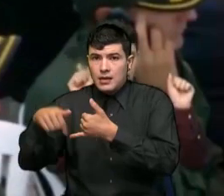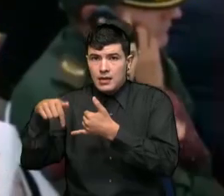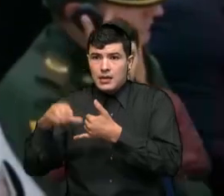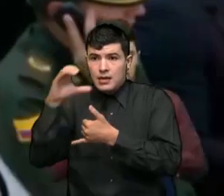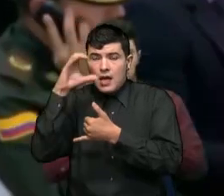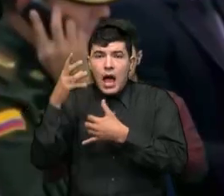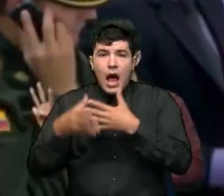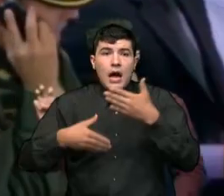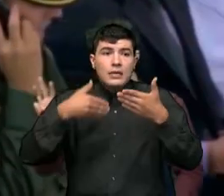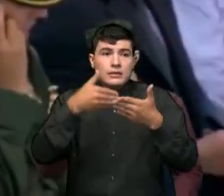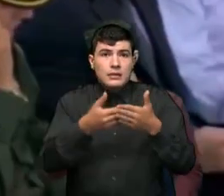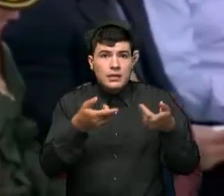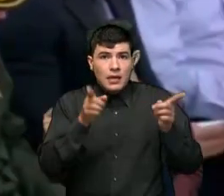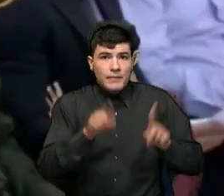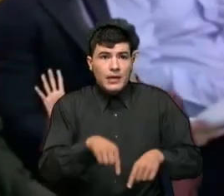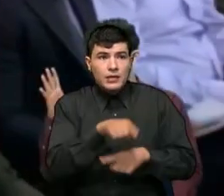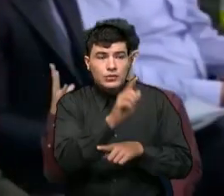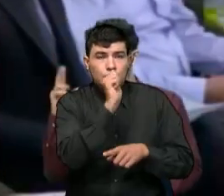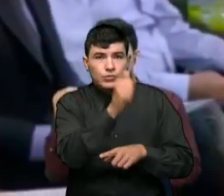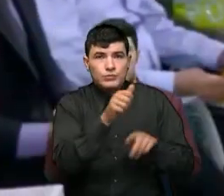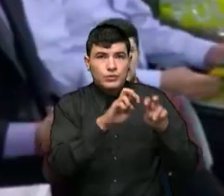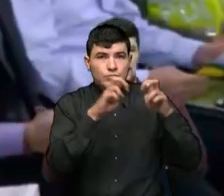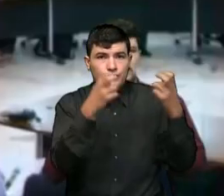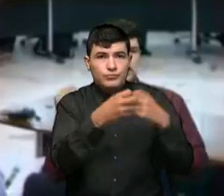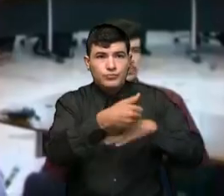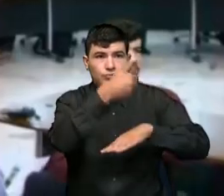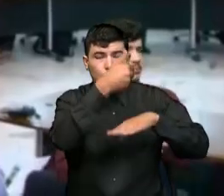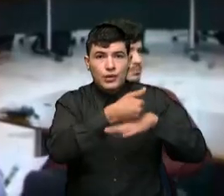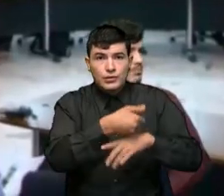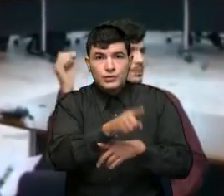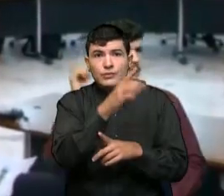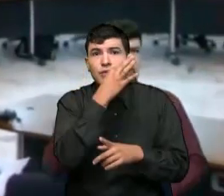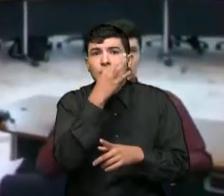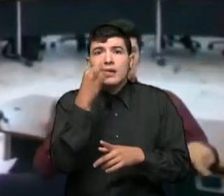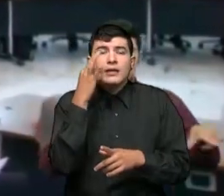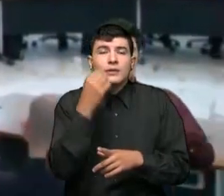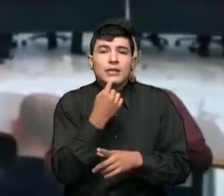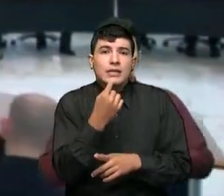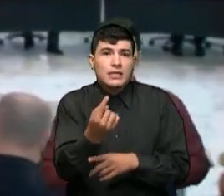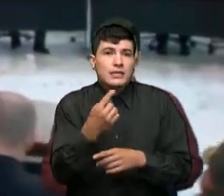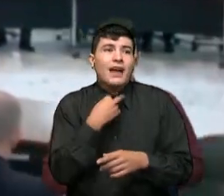hasta en el mismo Congreso de la República. Un secreto, como muchos dicen, a voces.